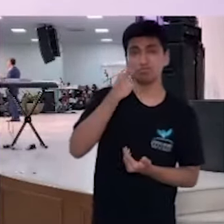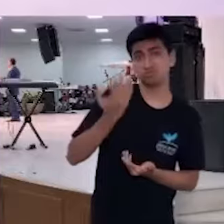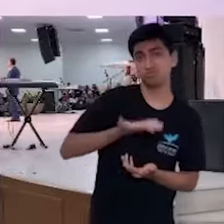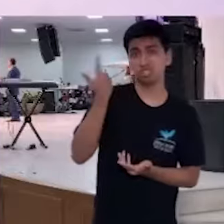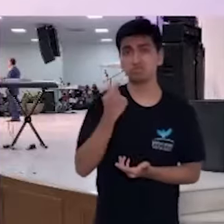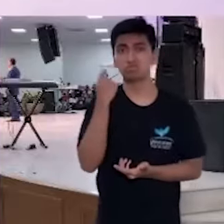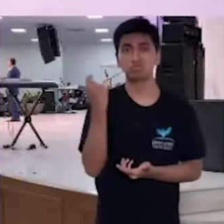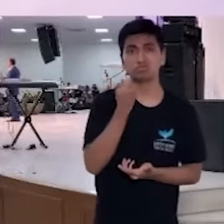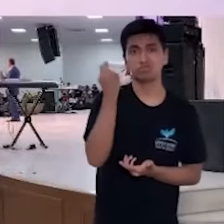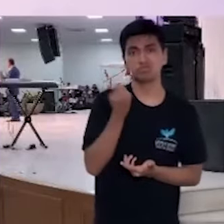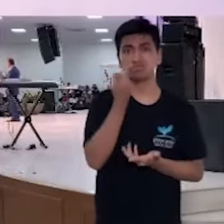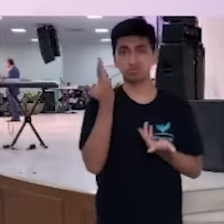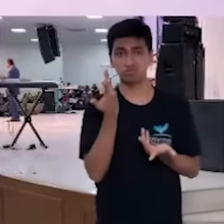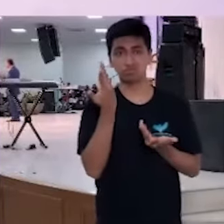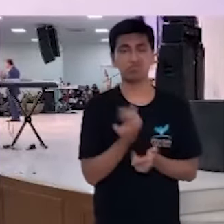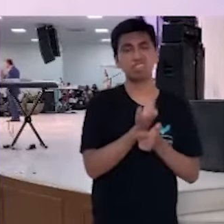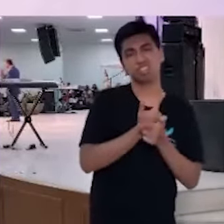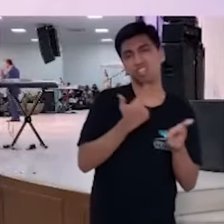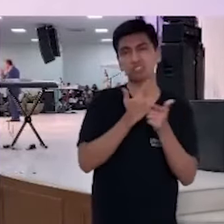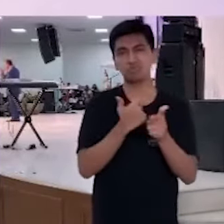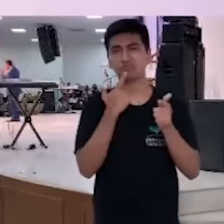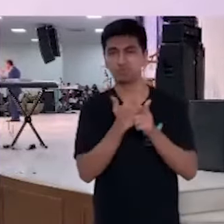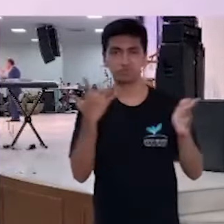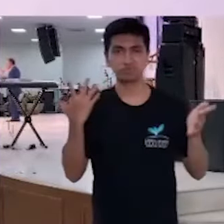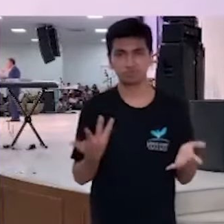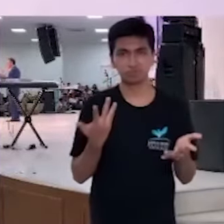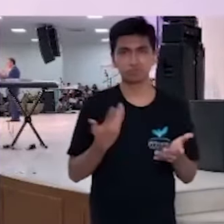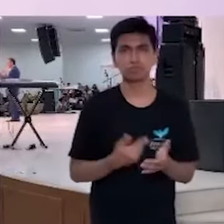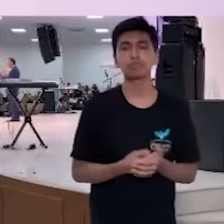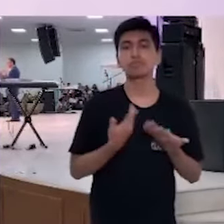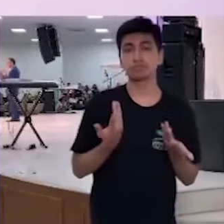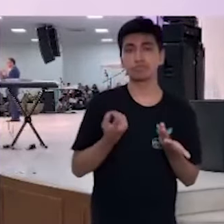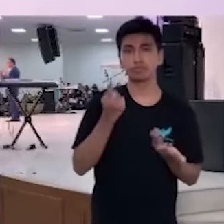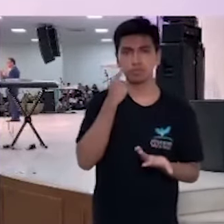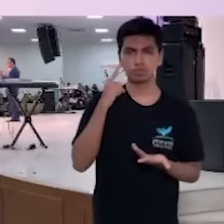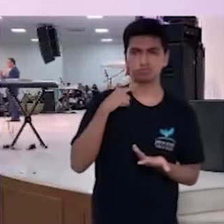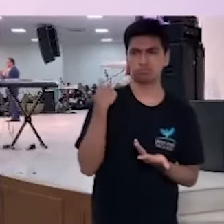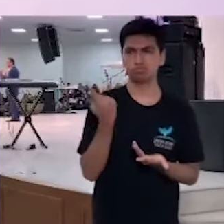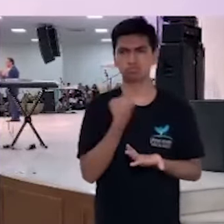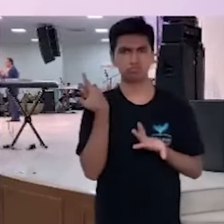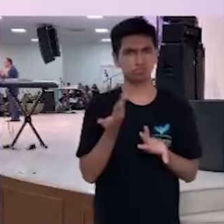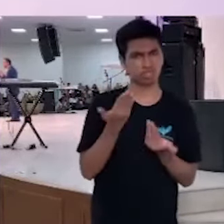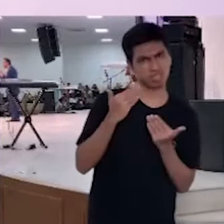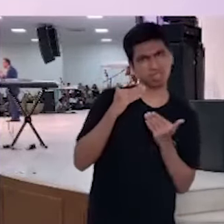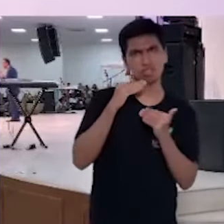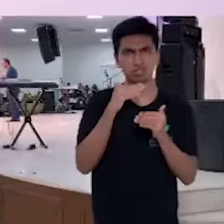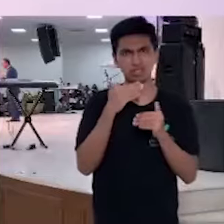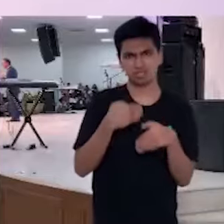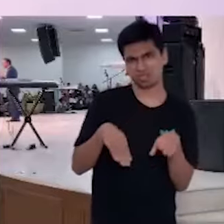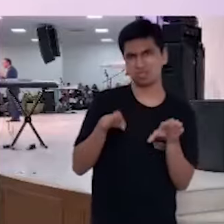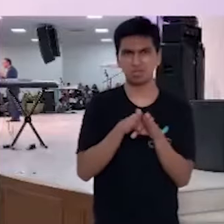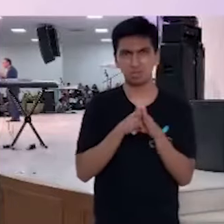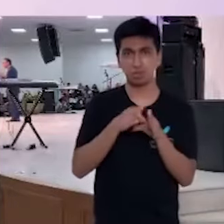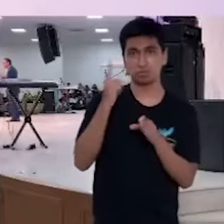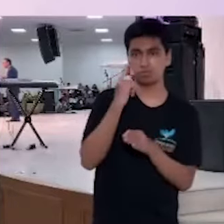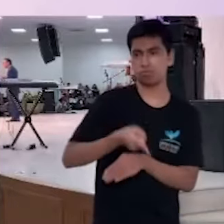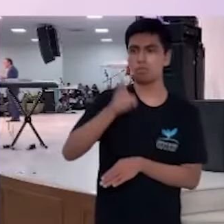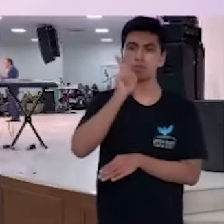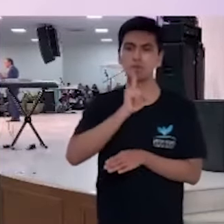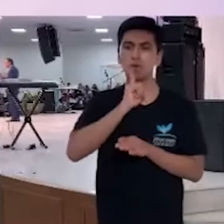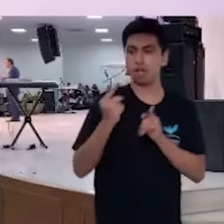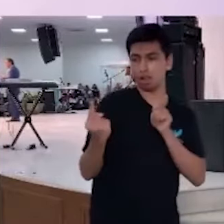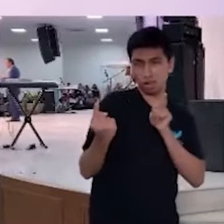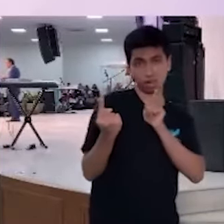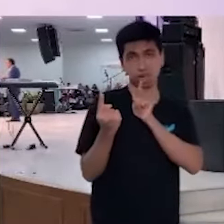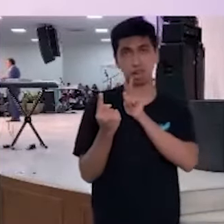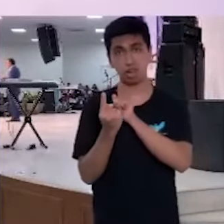hizo. Debemos poner, repito, el límite en nuestra cercanía emocional como físico.